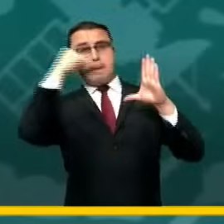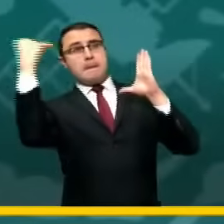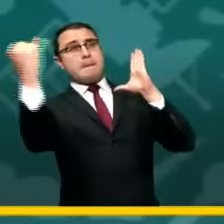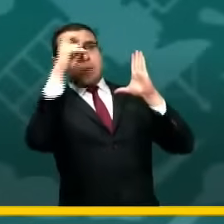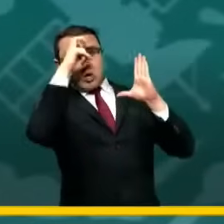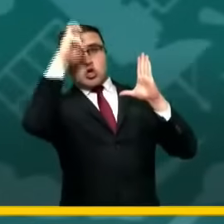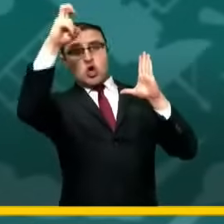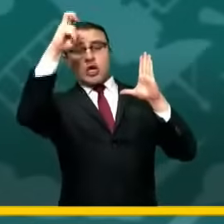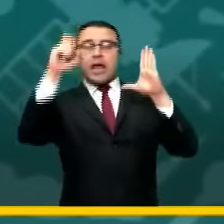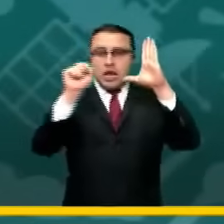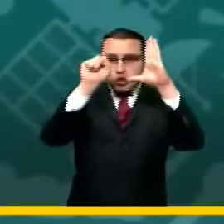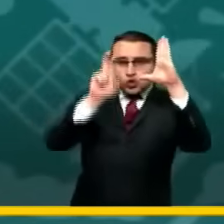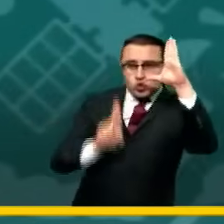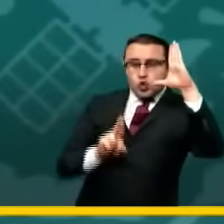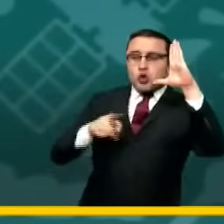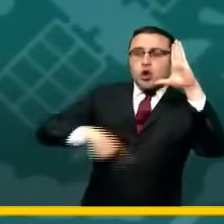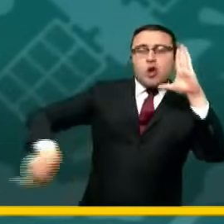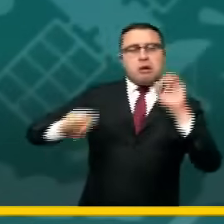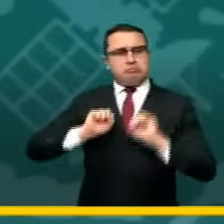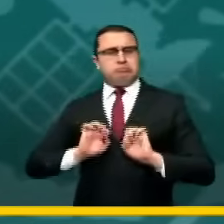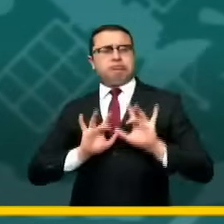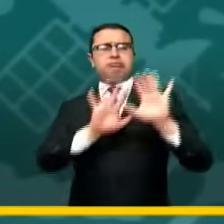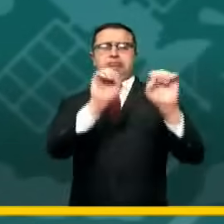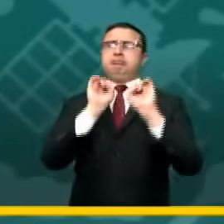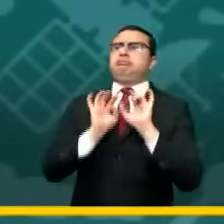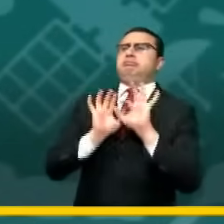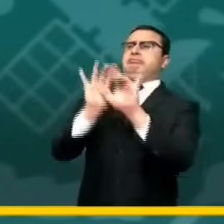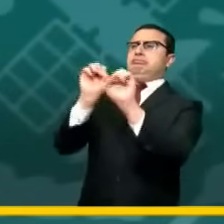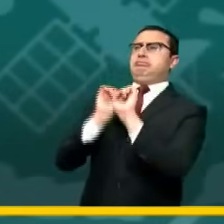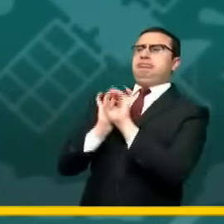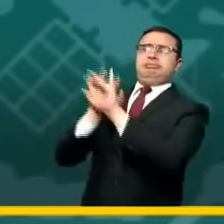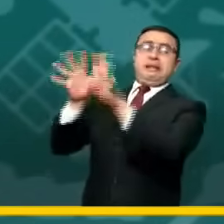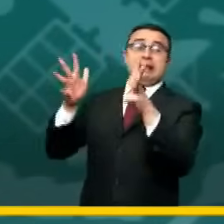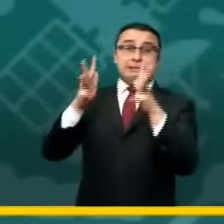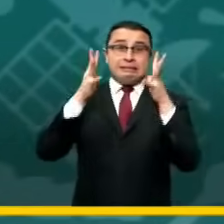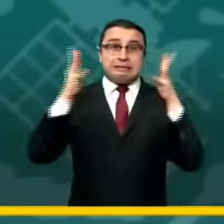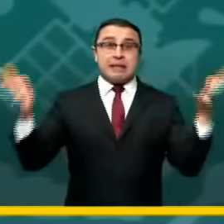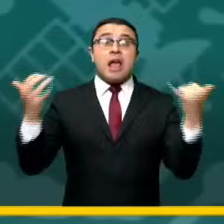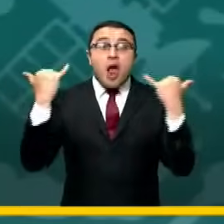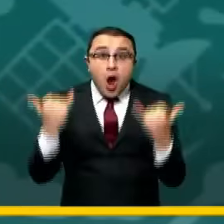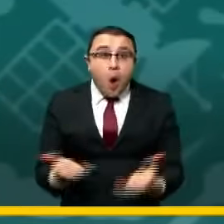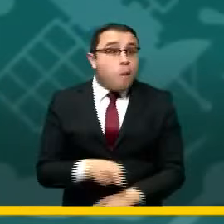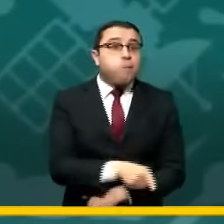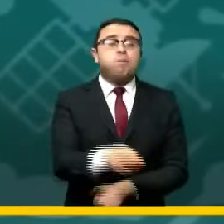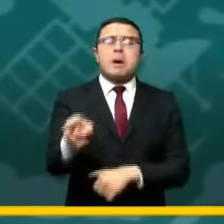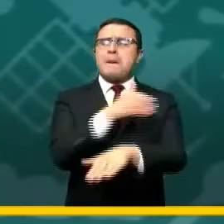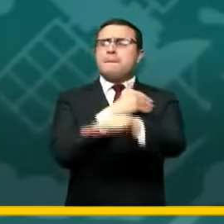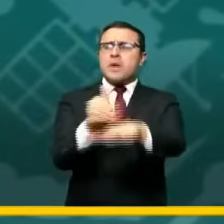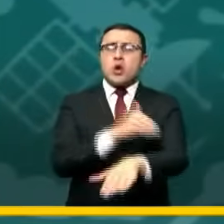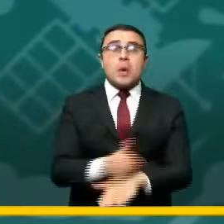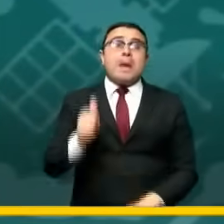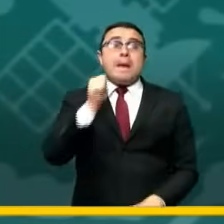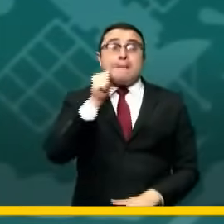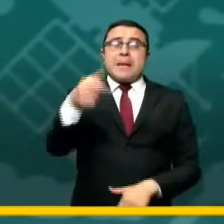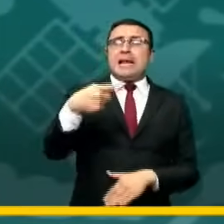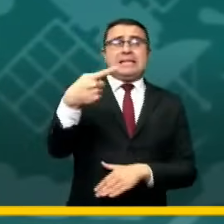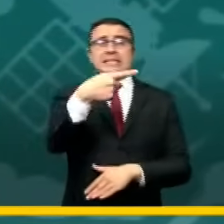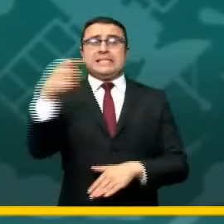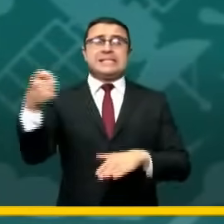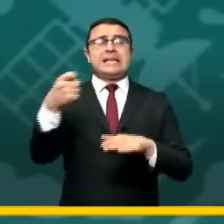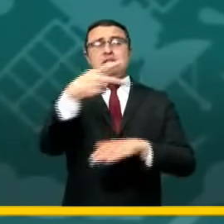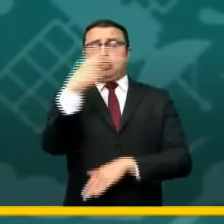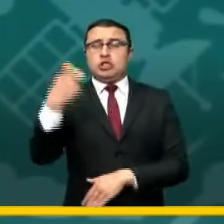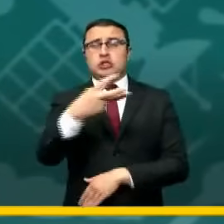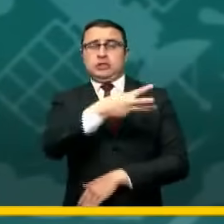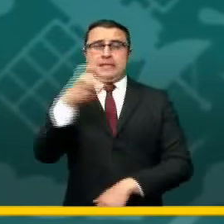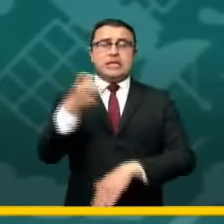el éxodo del sur hacia el norte. Hoy son decenas de millones, mañana serán centenares de